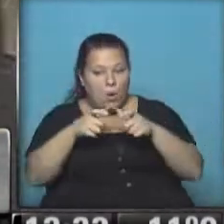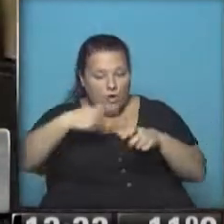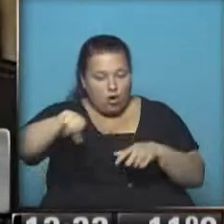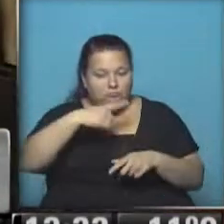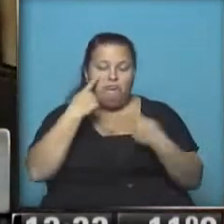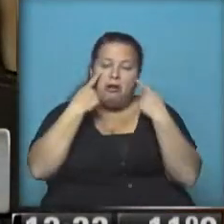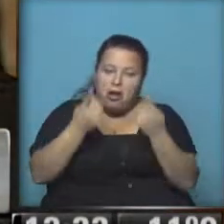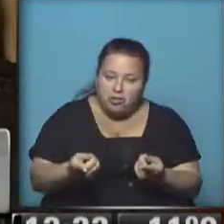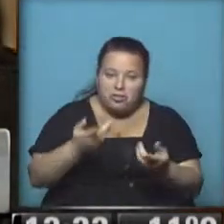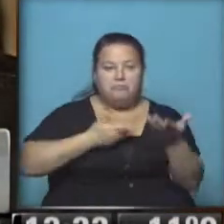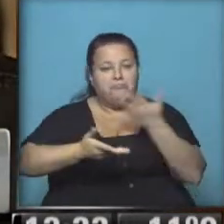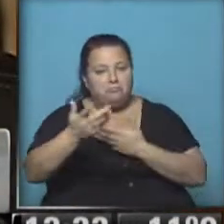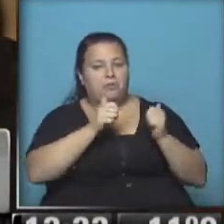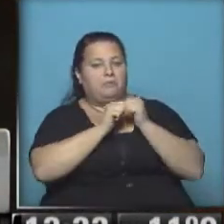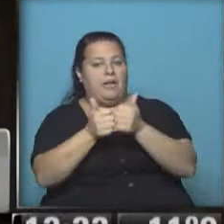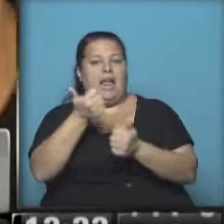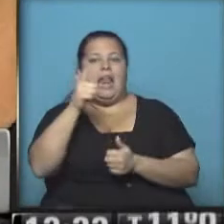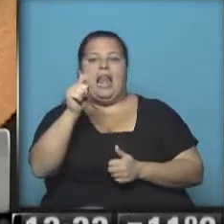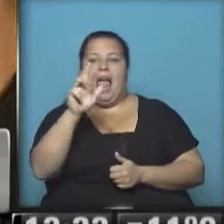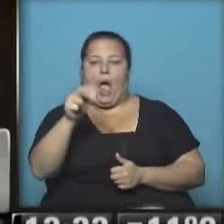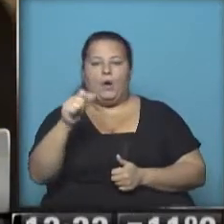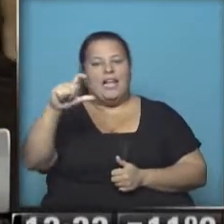nos conocimos, fuimos acompañados por Laura Cerati,